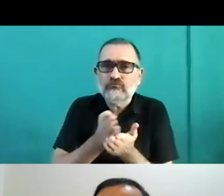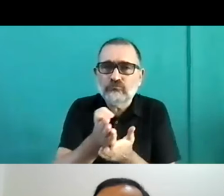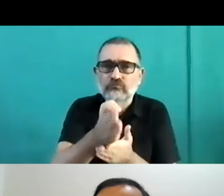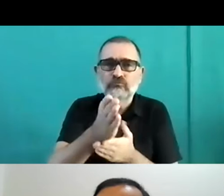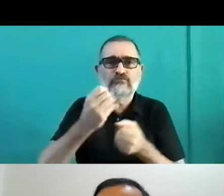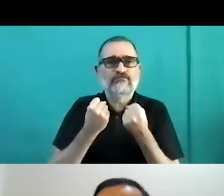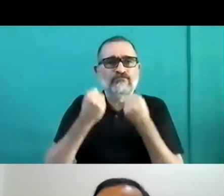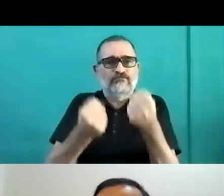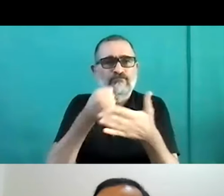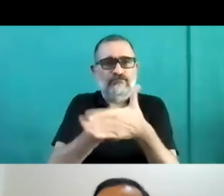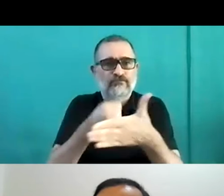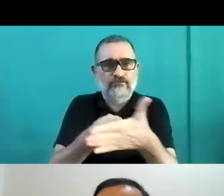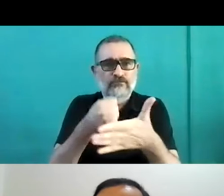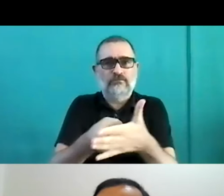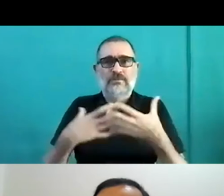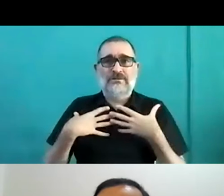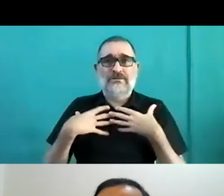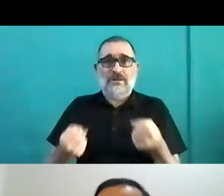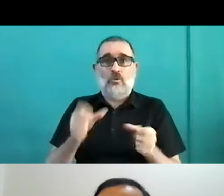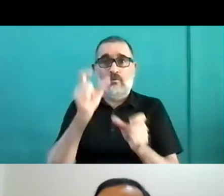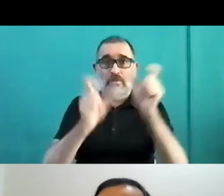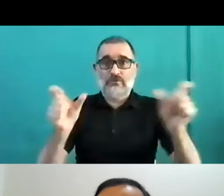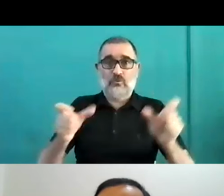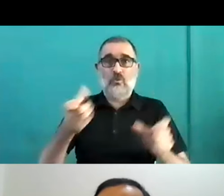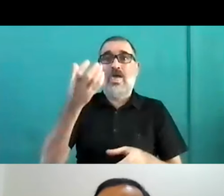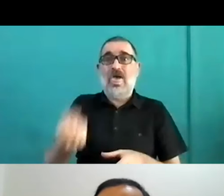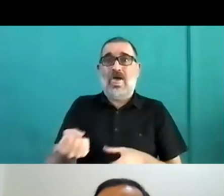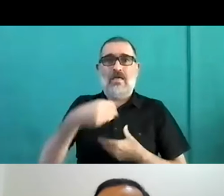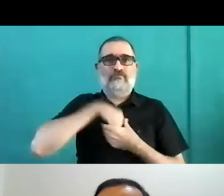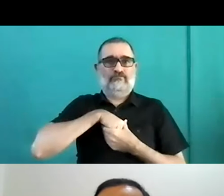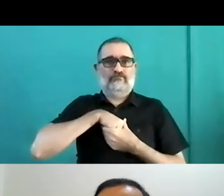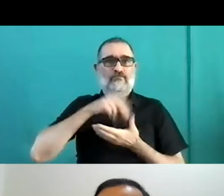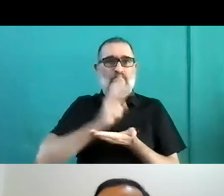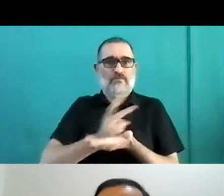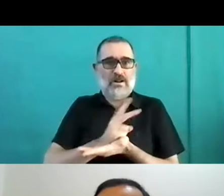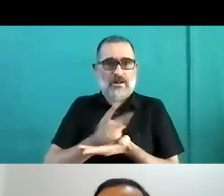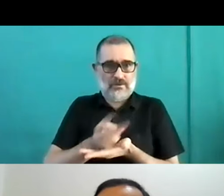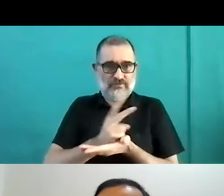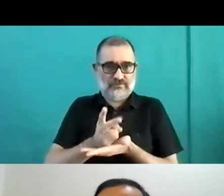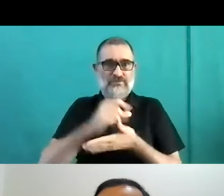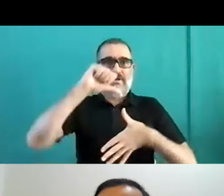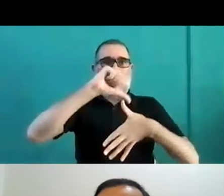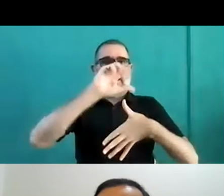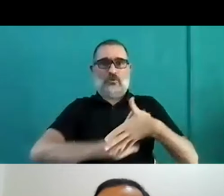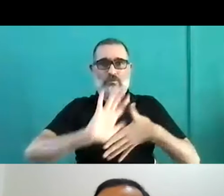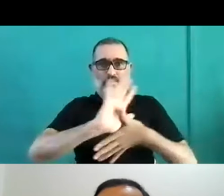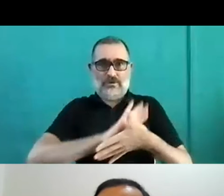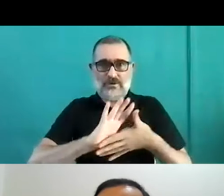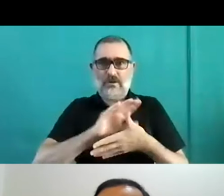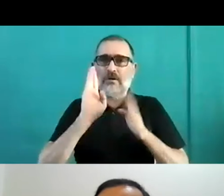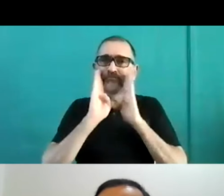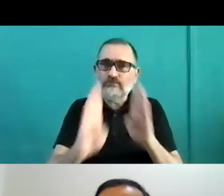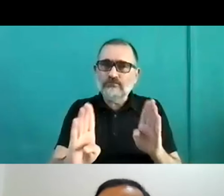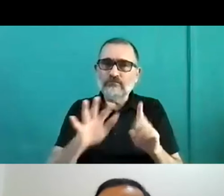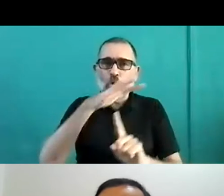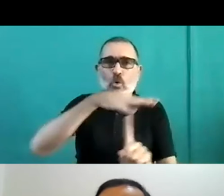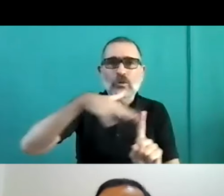que azota al mundo ya por más de un año. La pandemia de COVID-19, sin lugar a dudas,